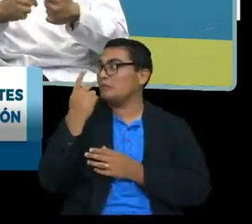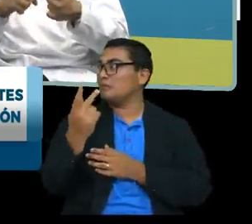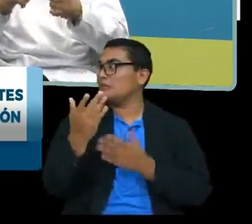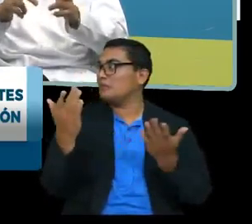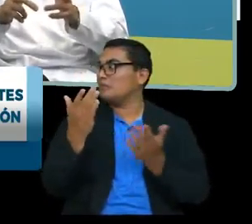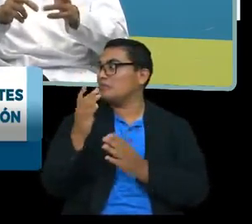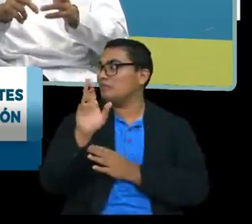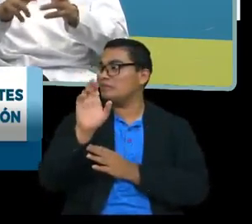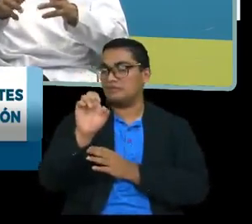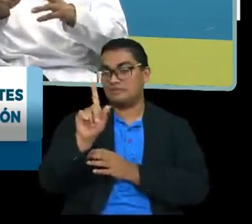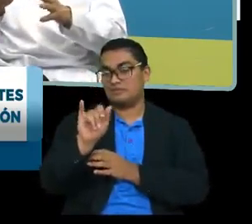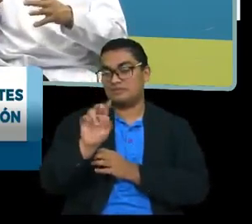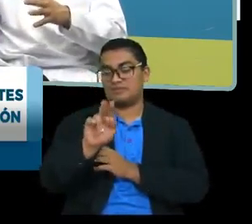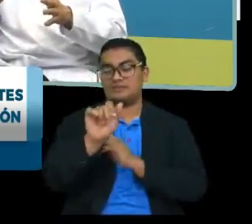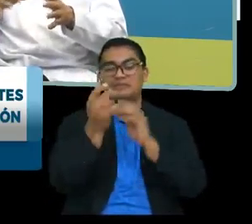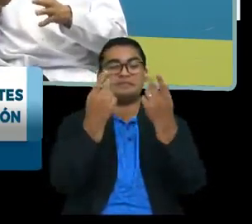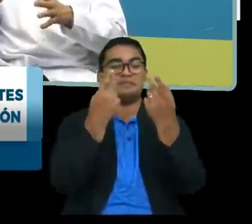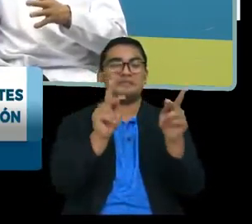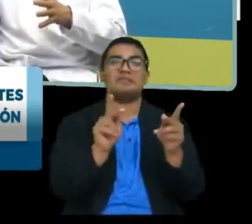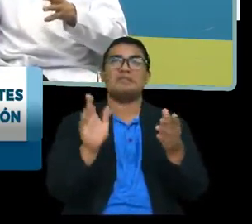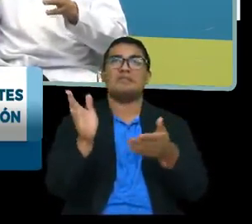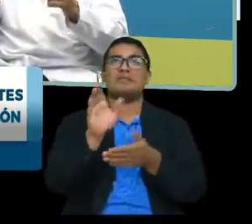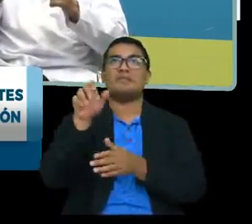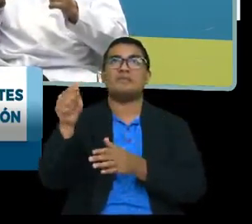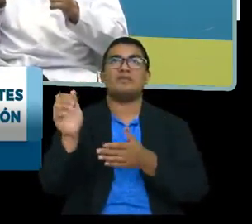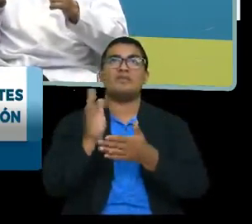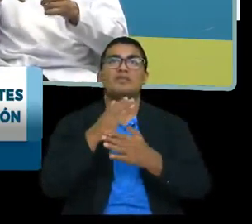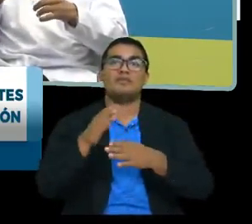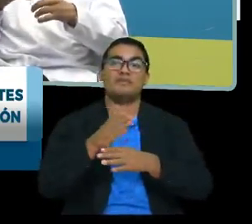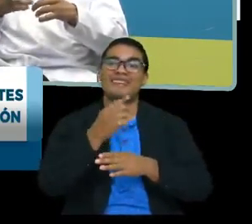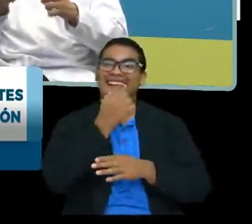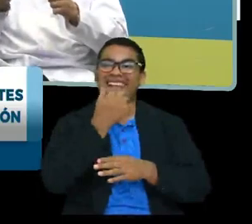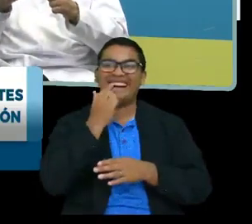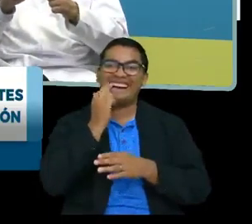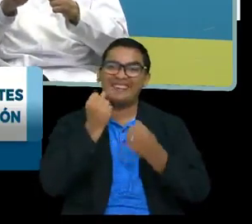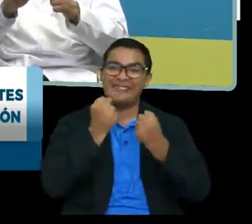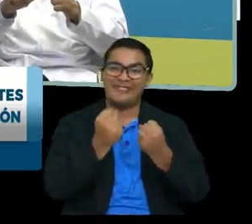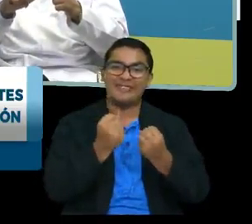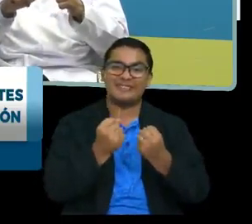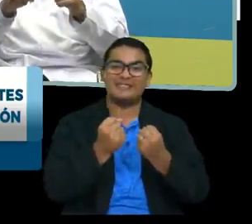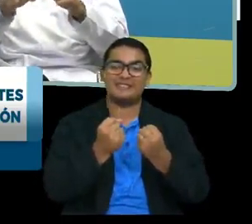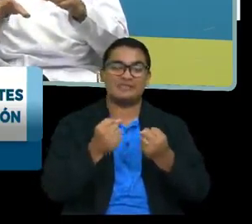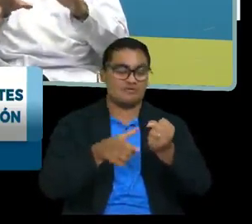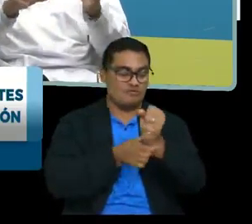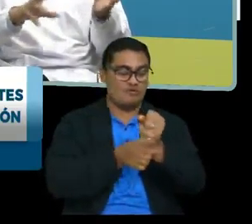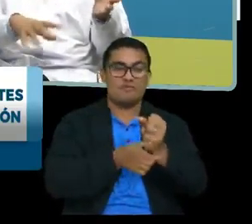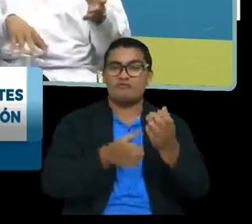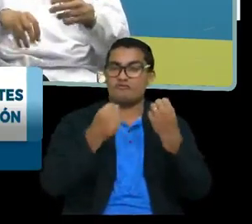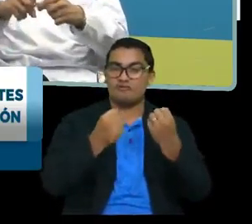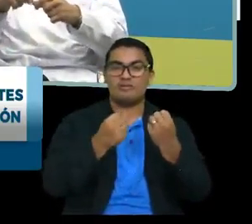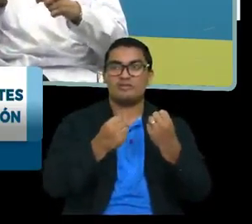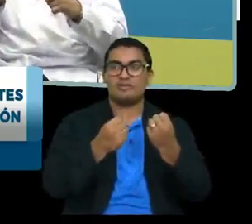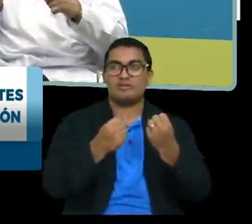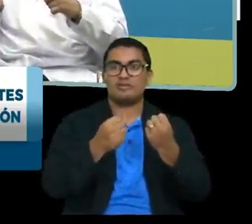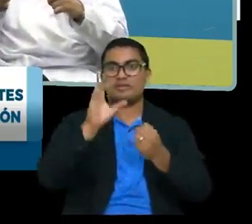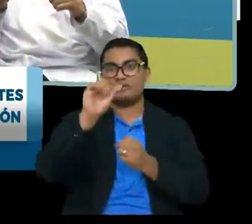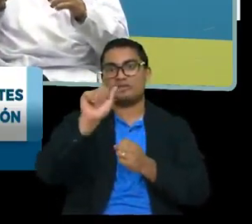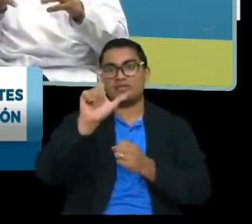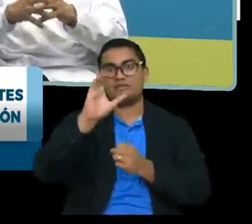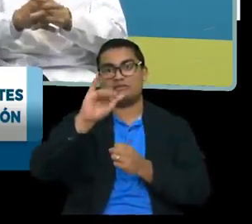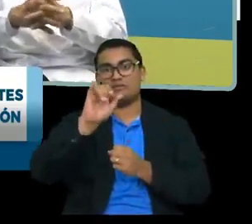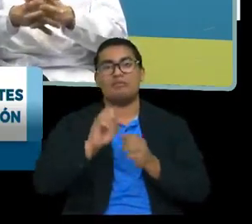retina. Sin embargo, pues tiene otras funciones a nivel de los dientes, fortalece los dientes, a nivel de los huesos, va de la mano con el calcio y